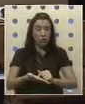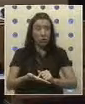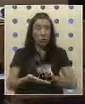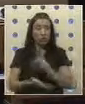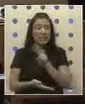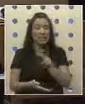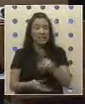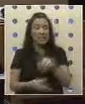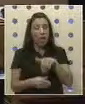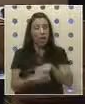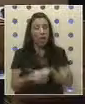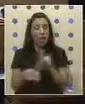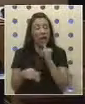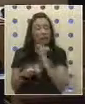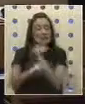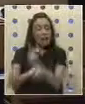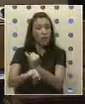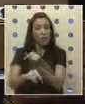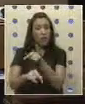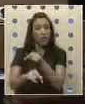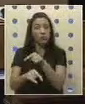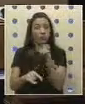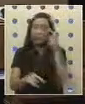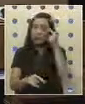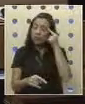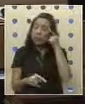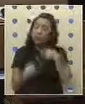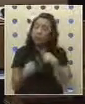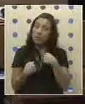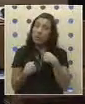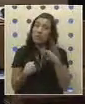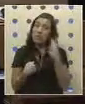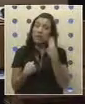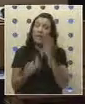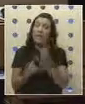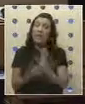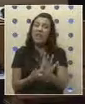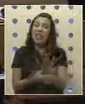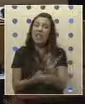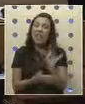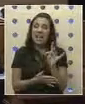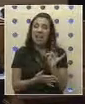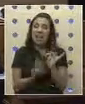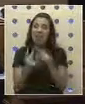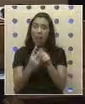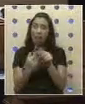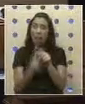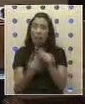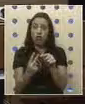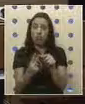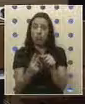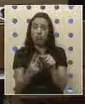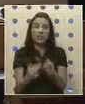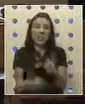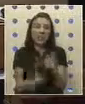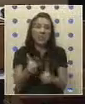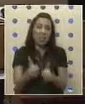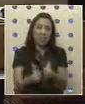servicio electoral informó que su interpretación era que correspondía elegir a ambos candidatos o candidatas.